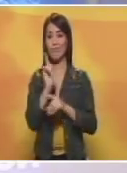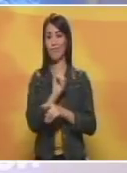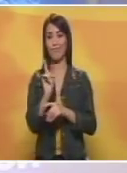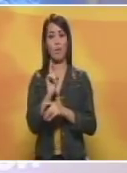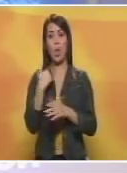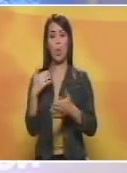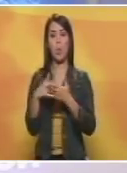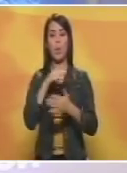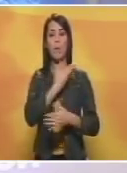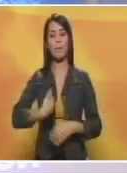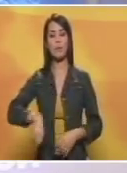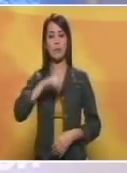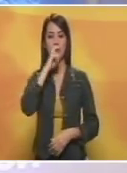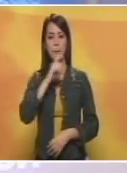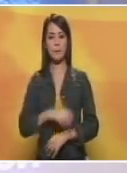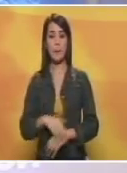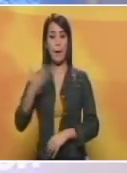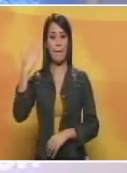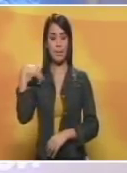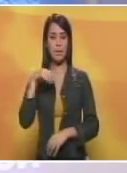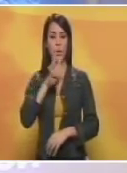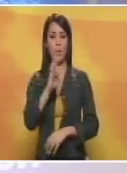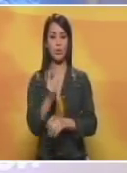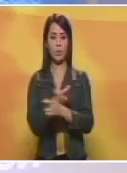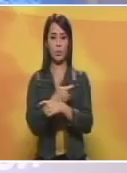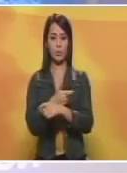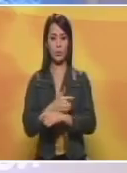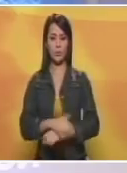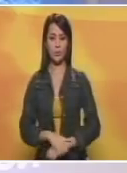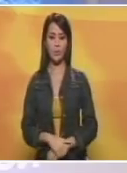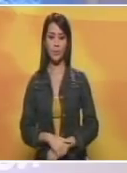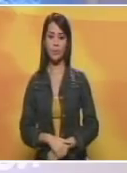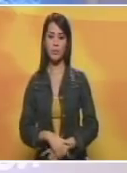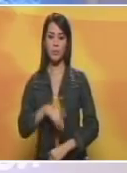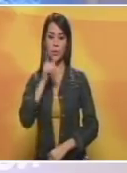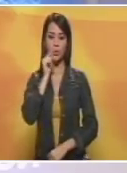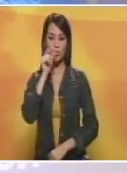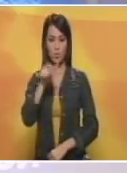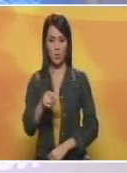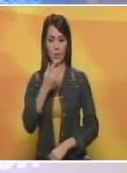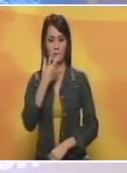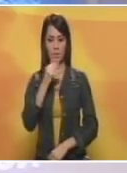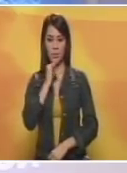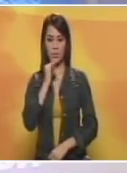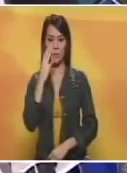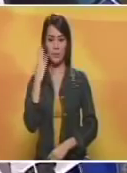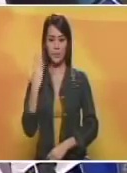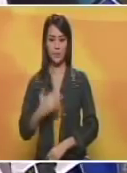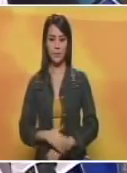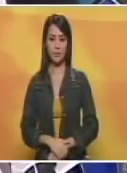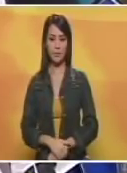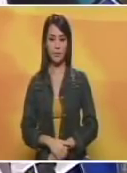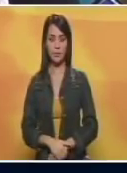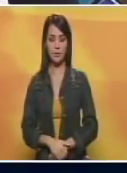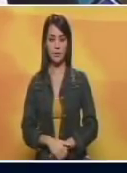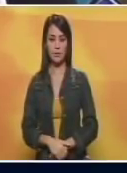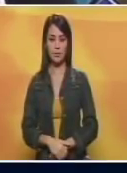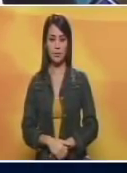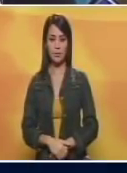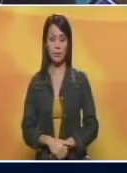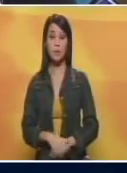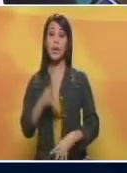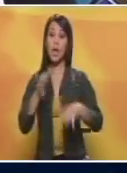contra presidente nicolás maduro el pasado 4 de agosto rafael aníbal camacho con la información a la juez en